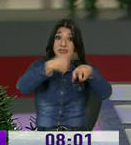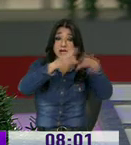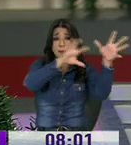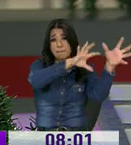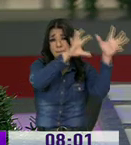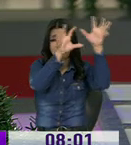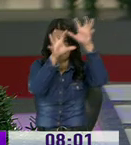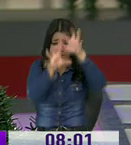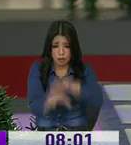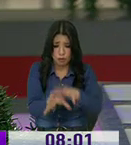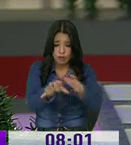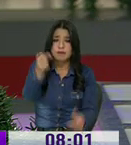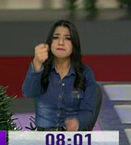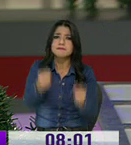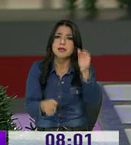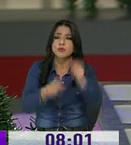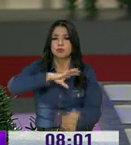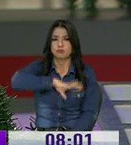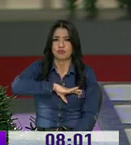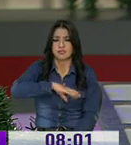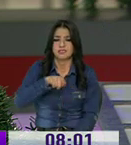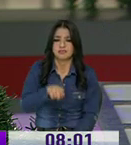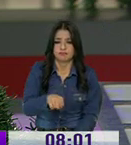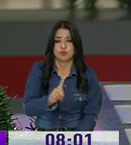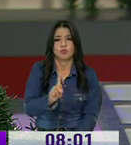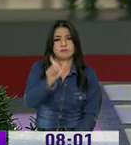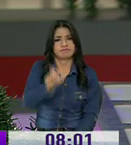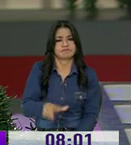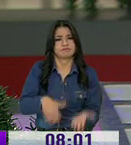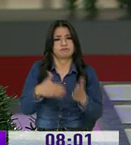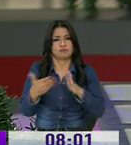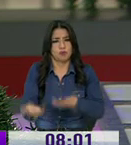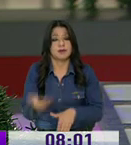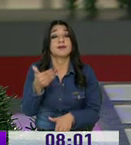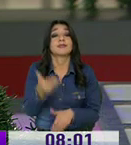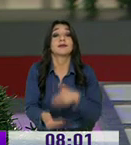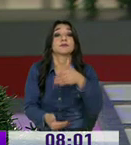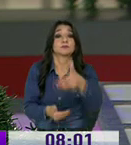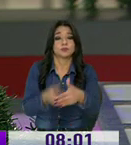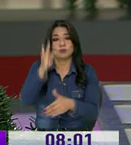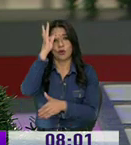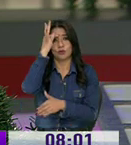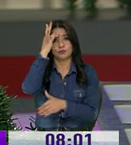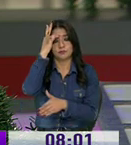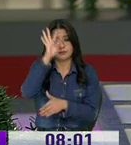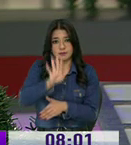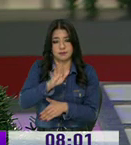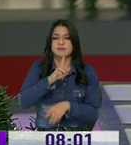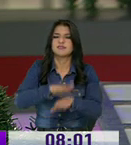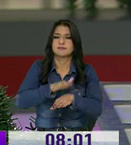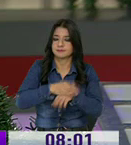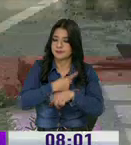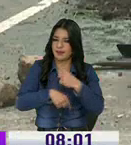de uso municipal. Una de las personas afectadas falleció horas más tarde en una casa de salud.